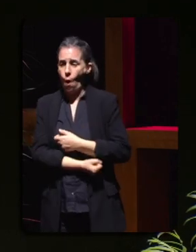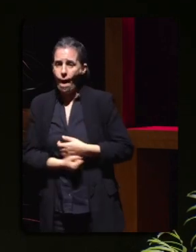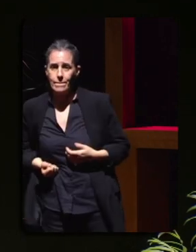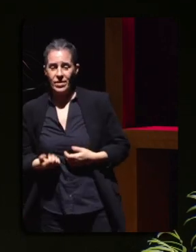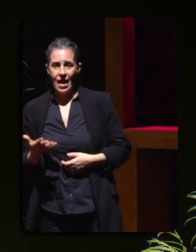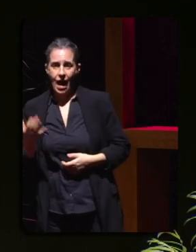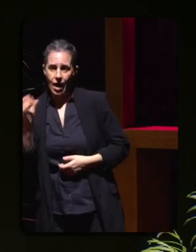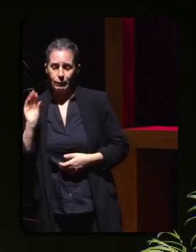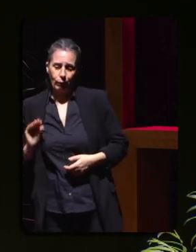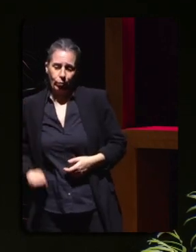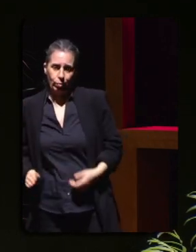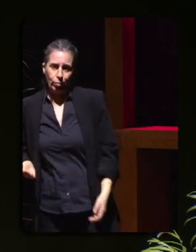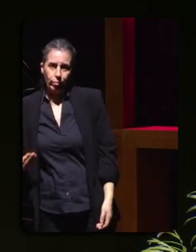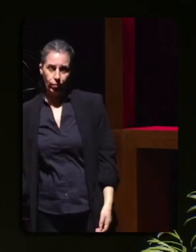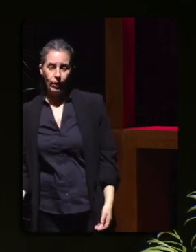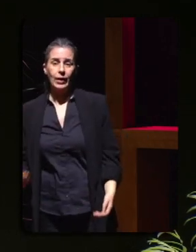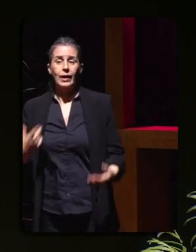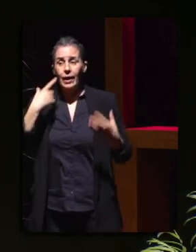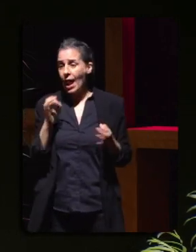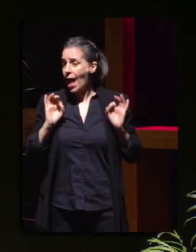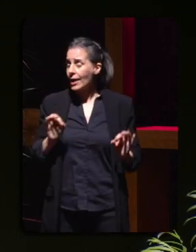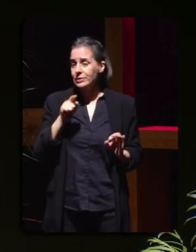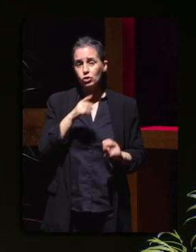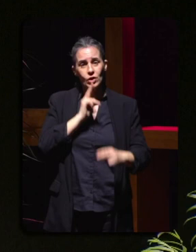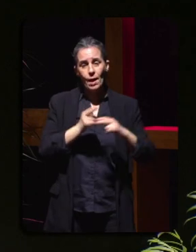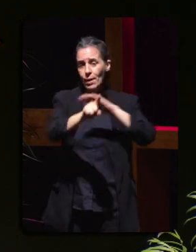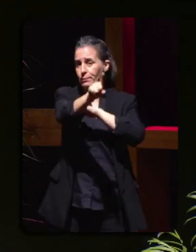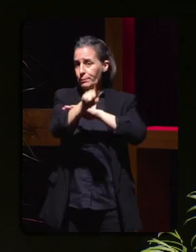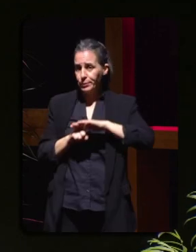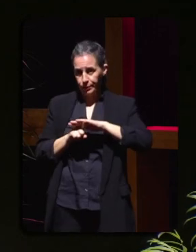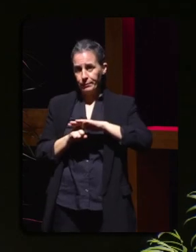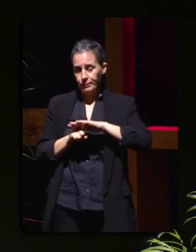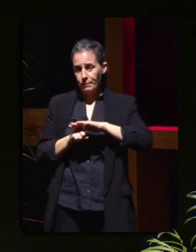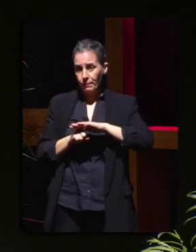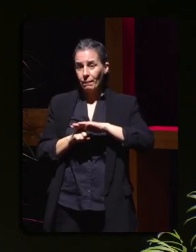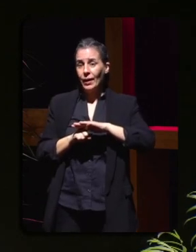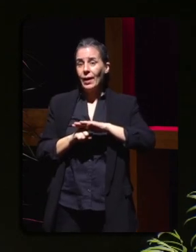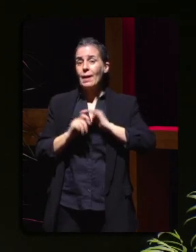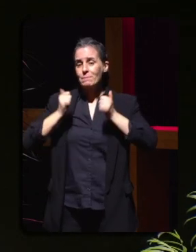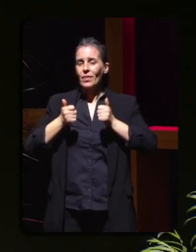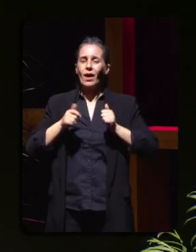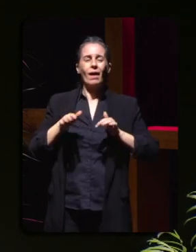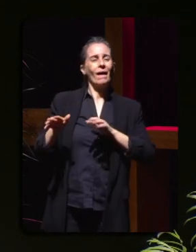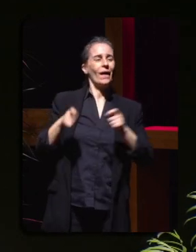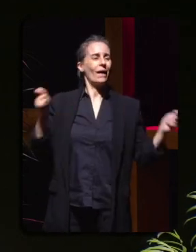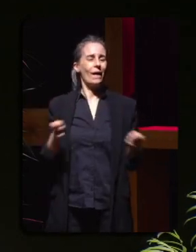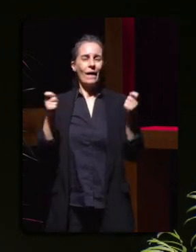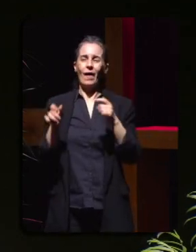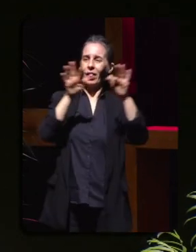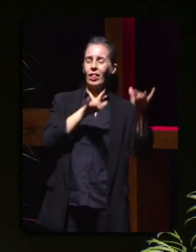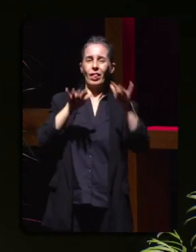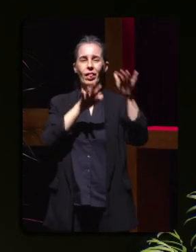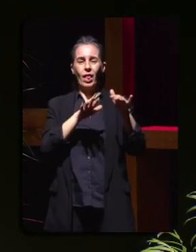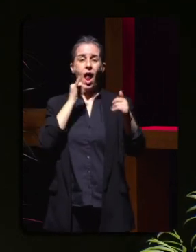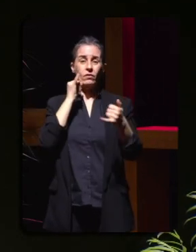una regresión cada vez que hay una regresión empiezan los populismos y cada vez que hay populismos a dónde van primero correcto a las mujeres